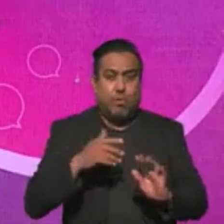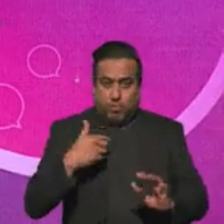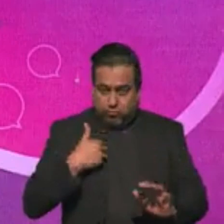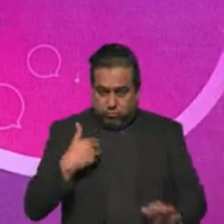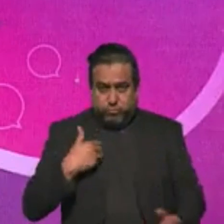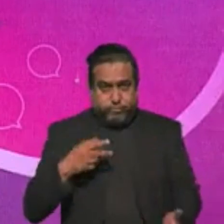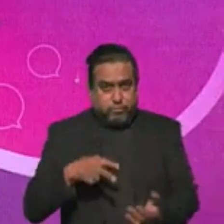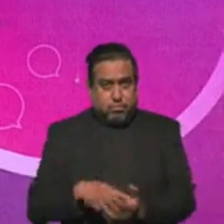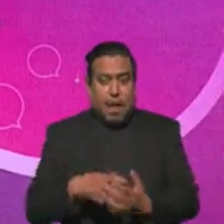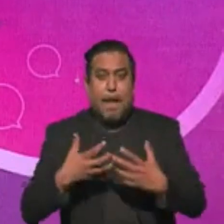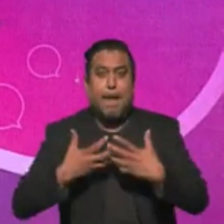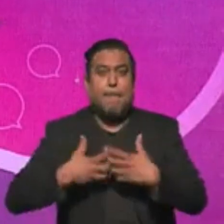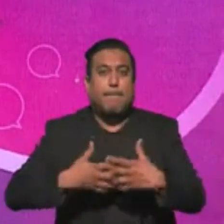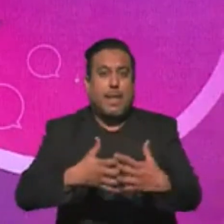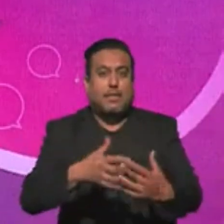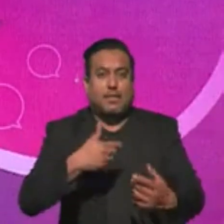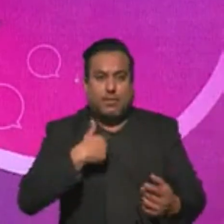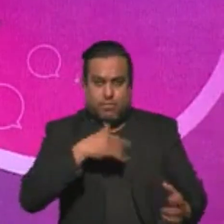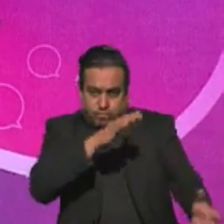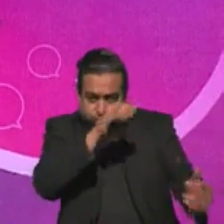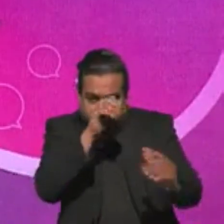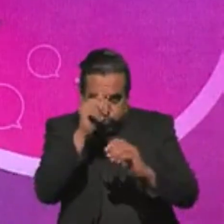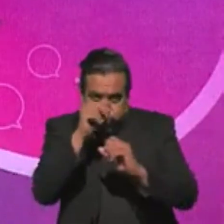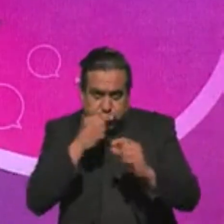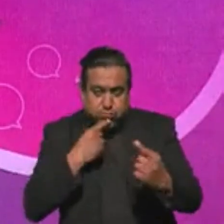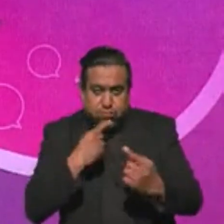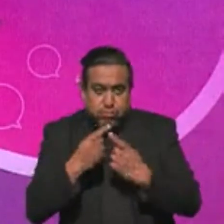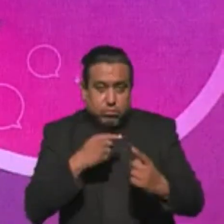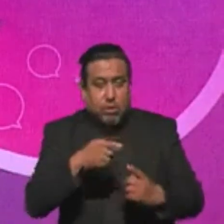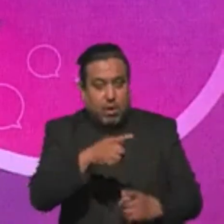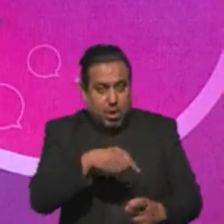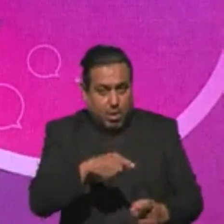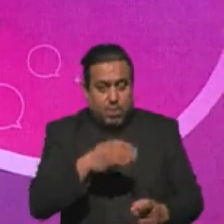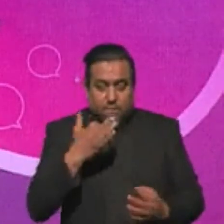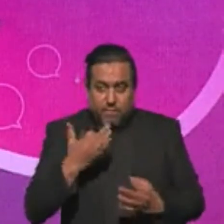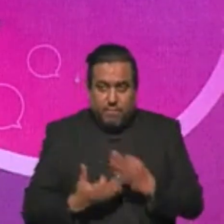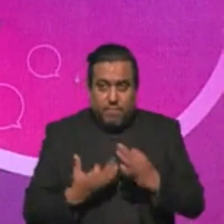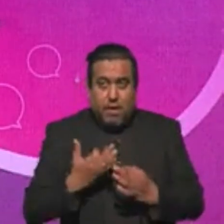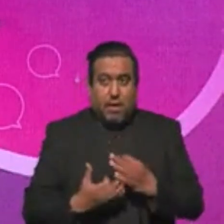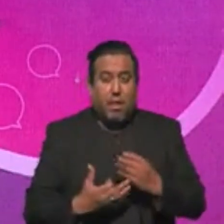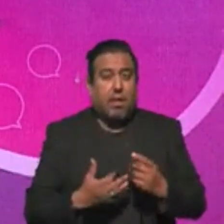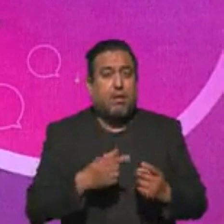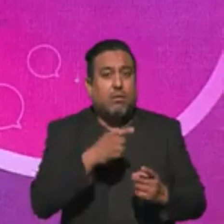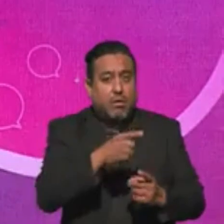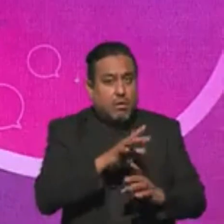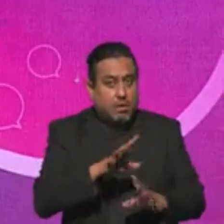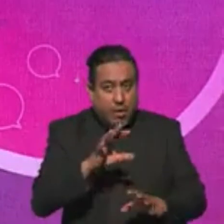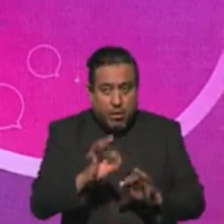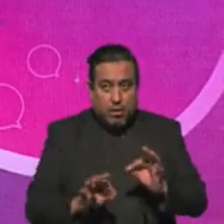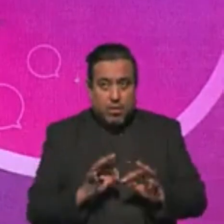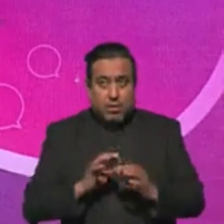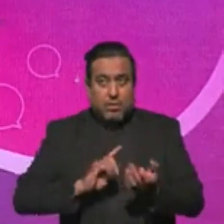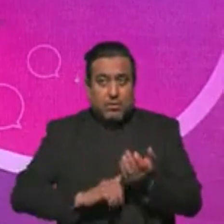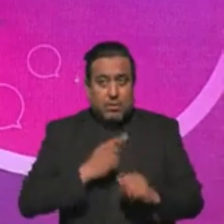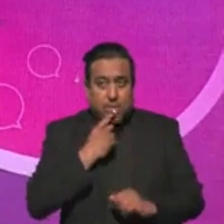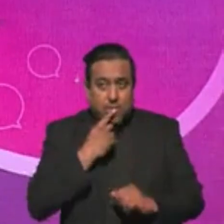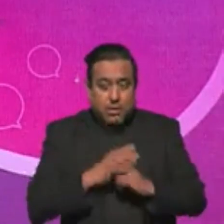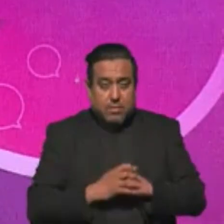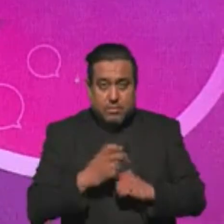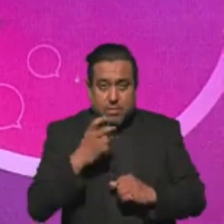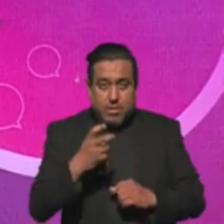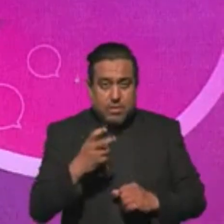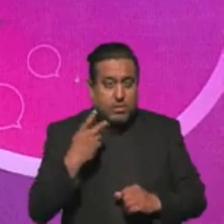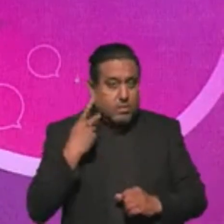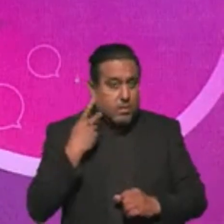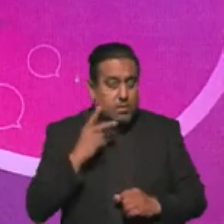las empresas han aceptado que no han dado los resultados que los celayenses esperaban estamos promoviendo políticas